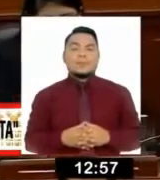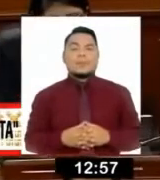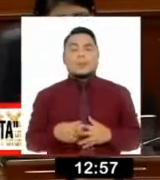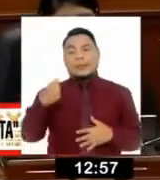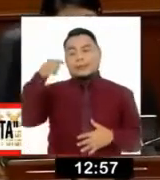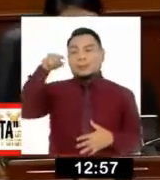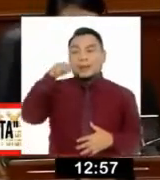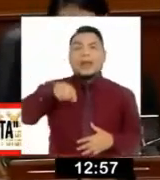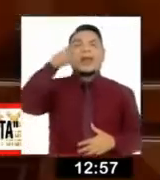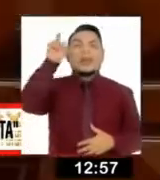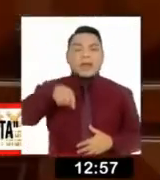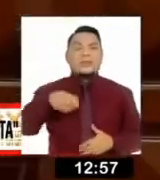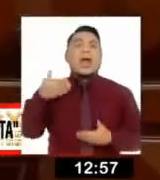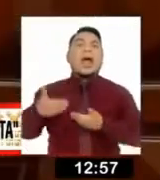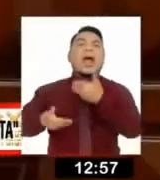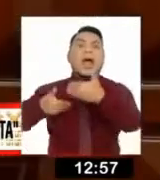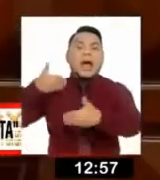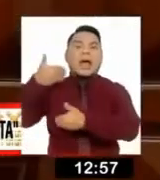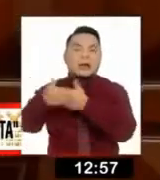para ello debemos avanzar